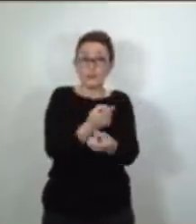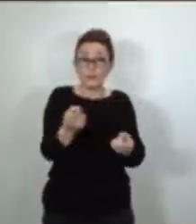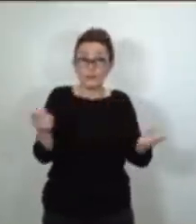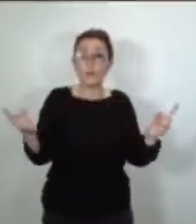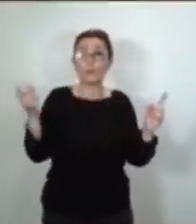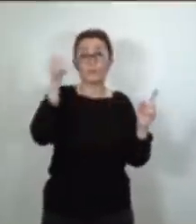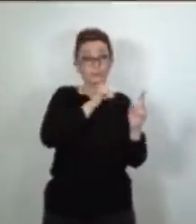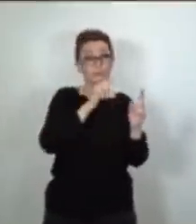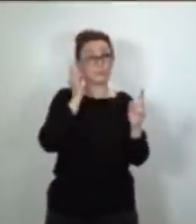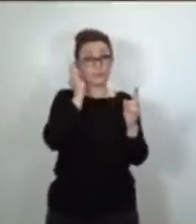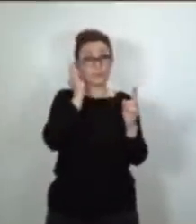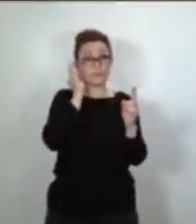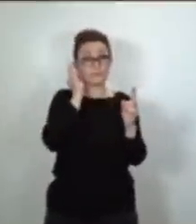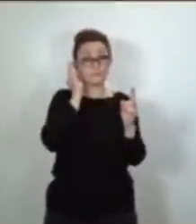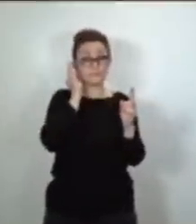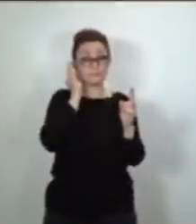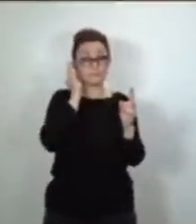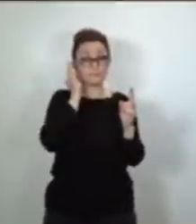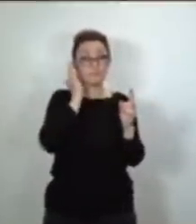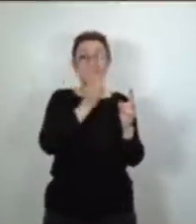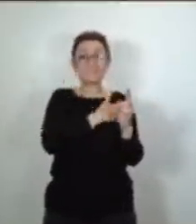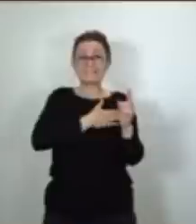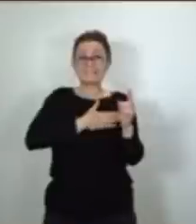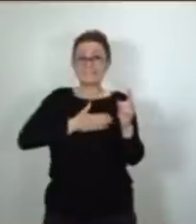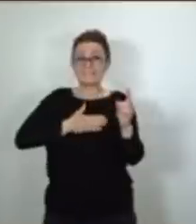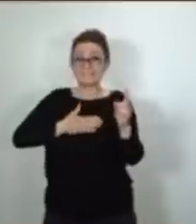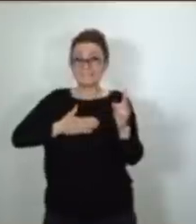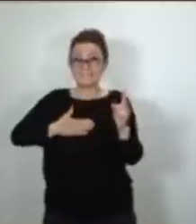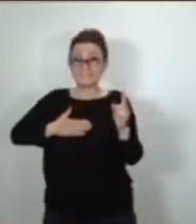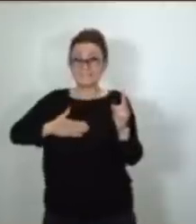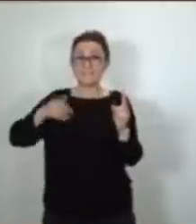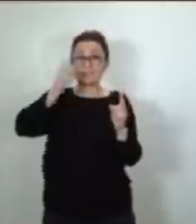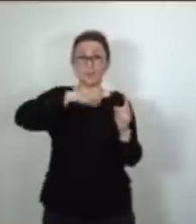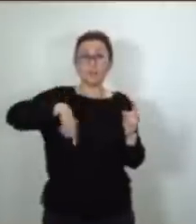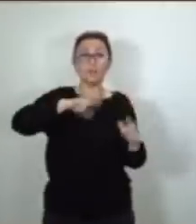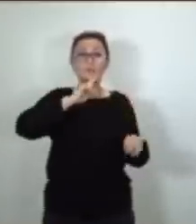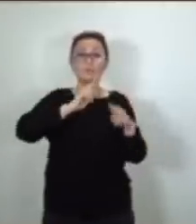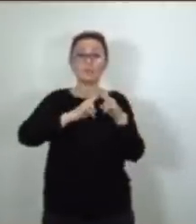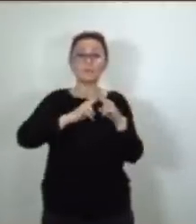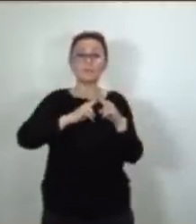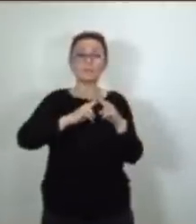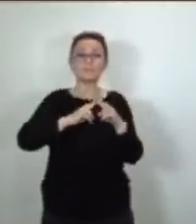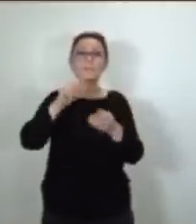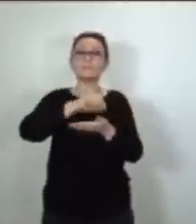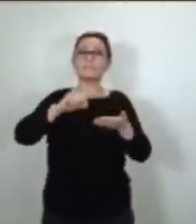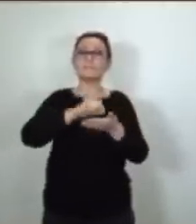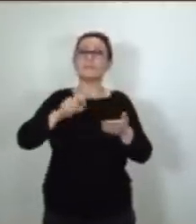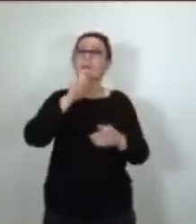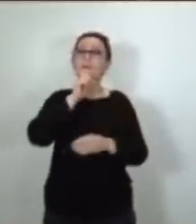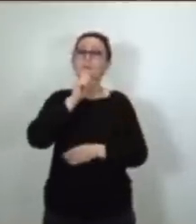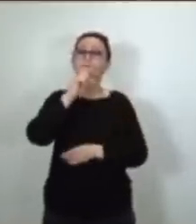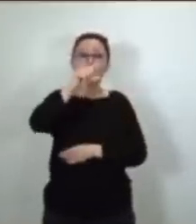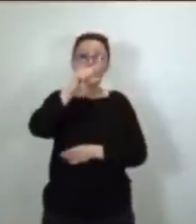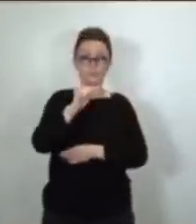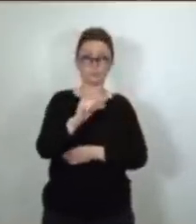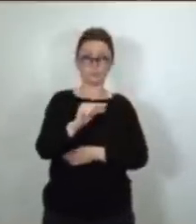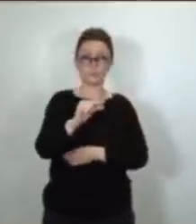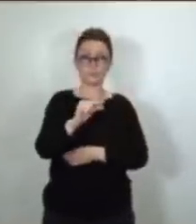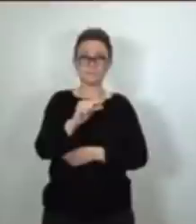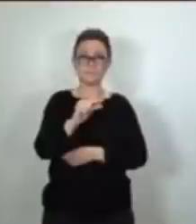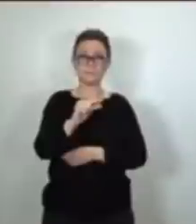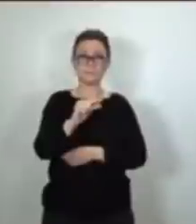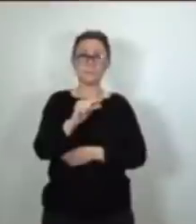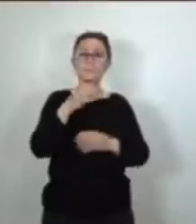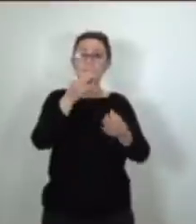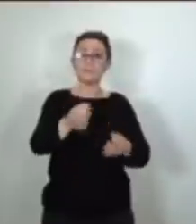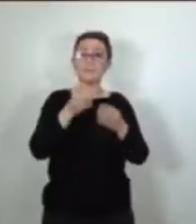aquí. Termino deseándonos a todos que nuestros nombres se escriban en la historia con minúsculas, siempre que seamos capaces que las